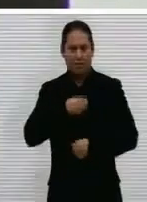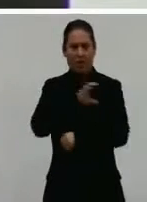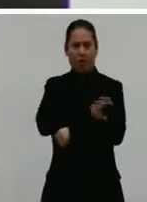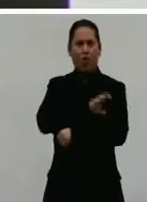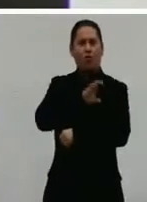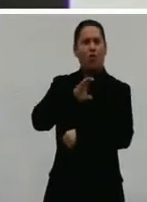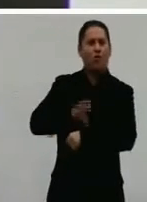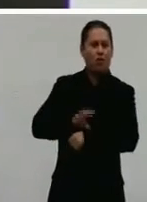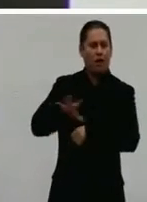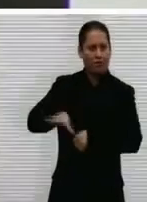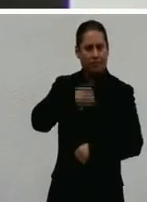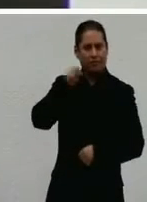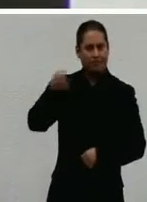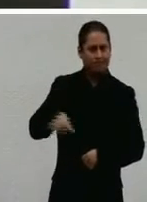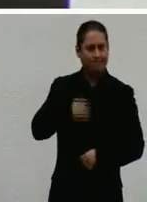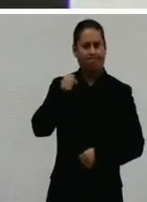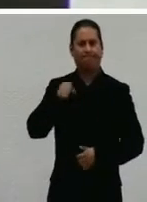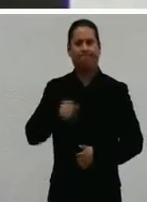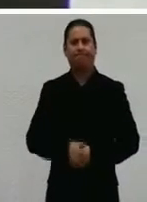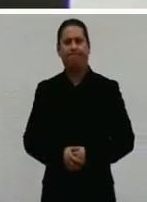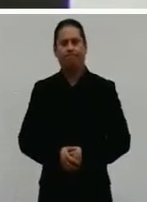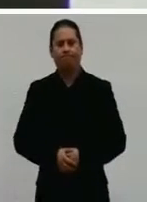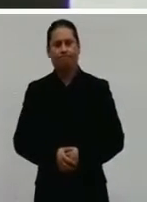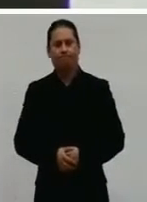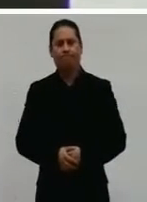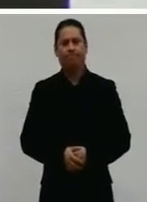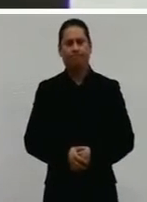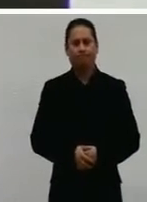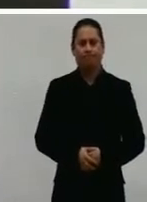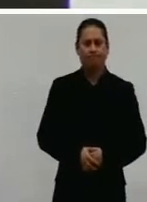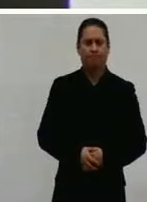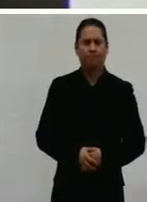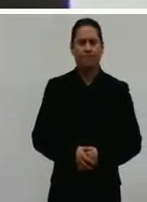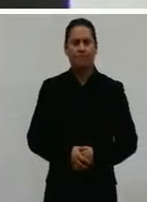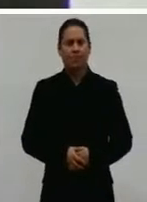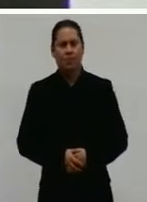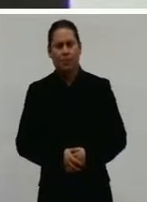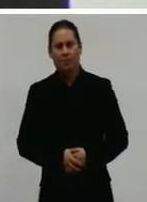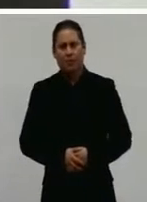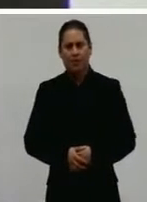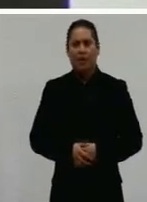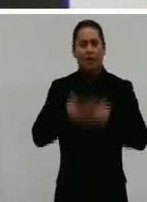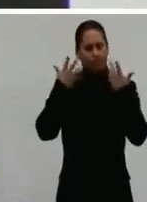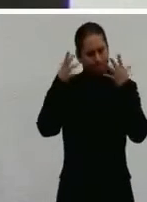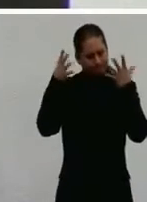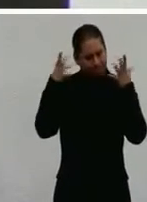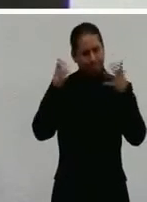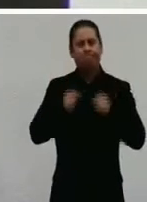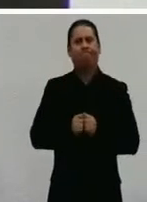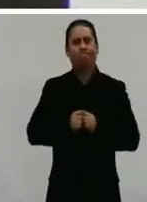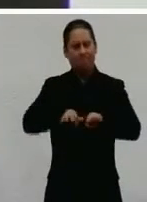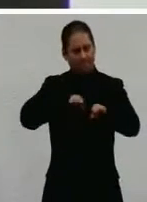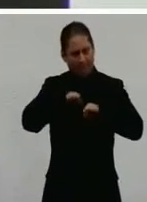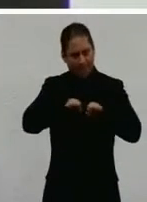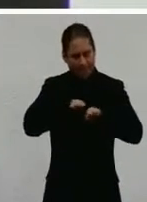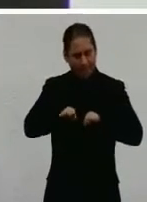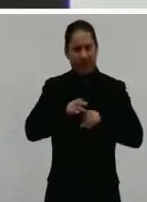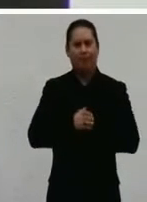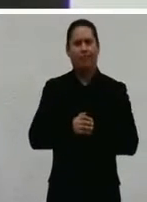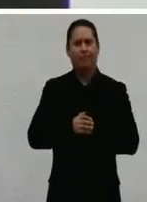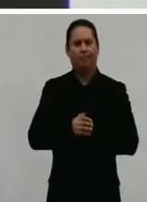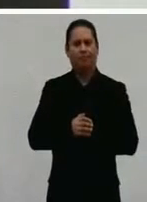ese esfuerzo al respecto celebramos el trabajo interinstitucional